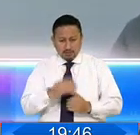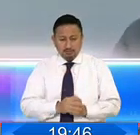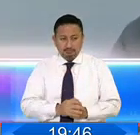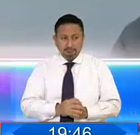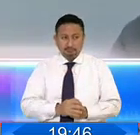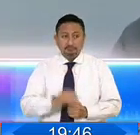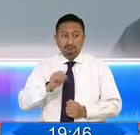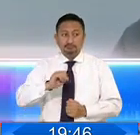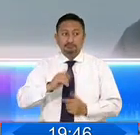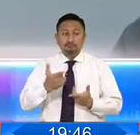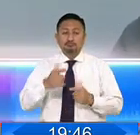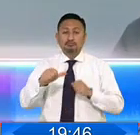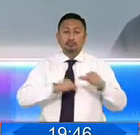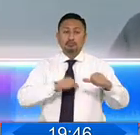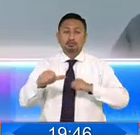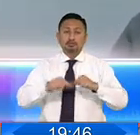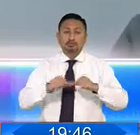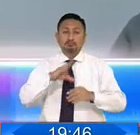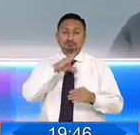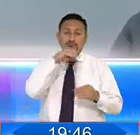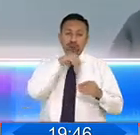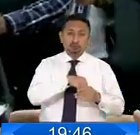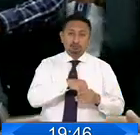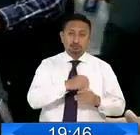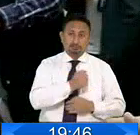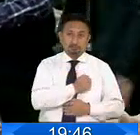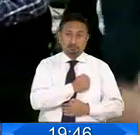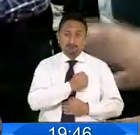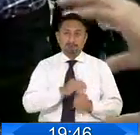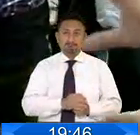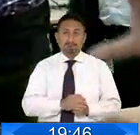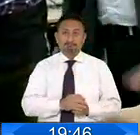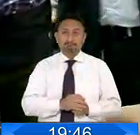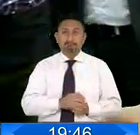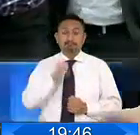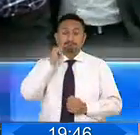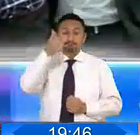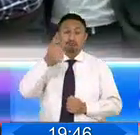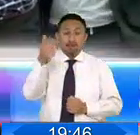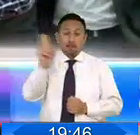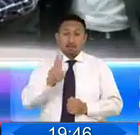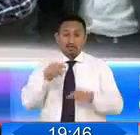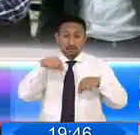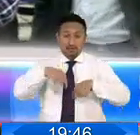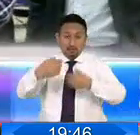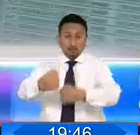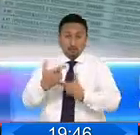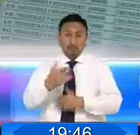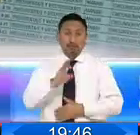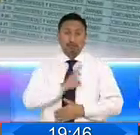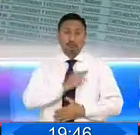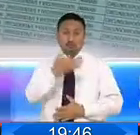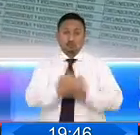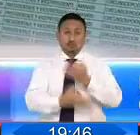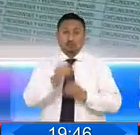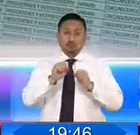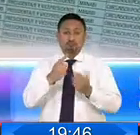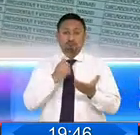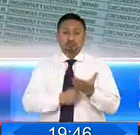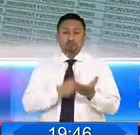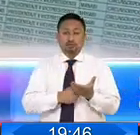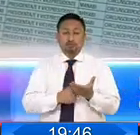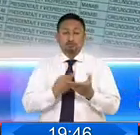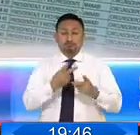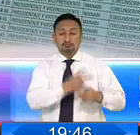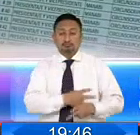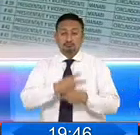indico, netamente administrativo e interno que nosotros manejamos. De aquí hasta este viernes saldrá un informe técnico jurídico que deberá ser analizado por el